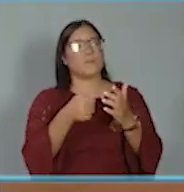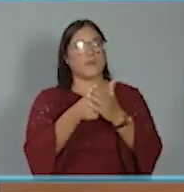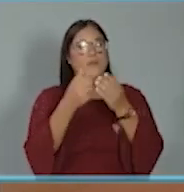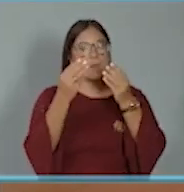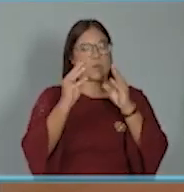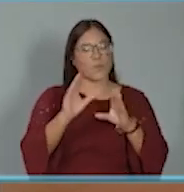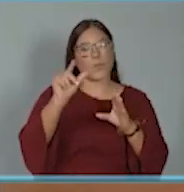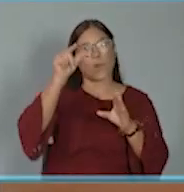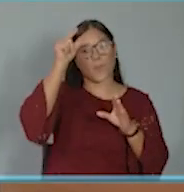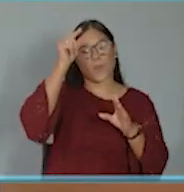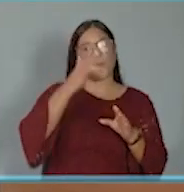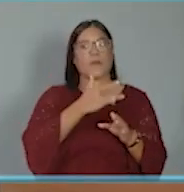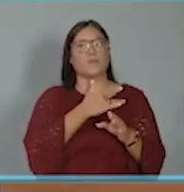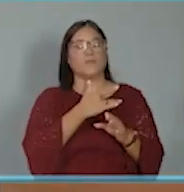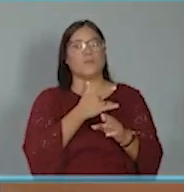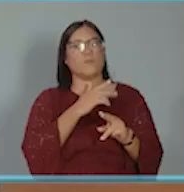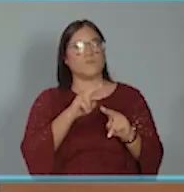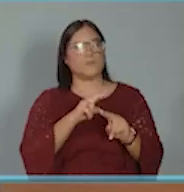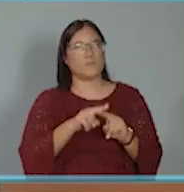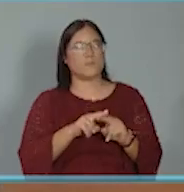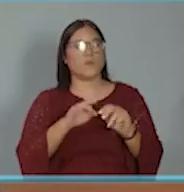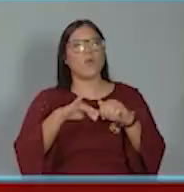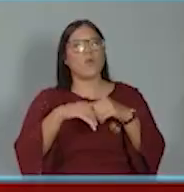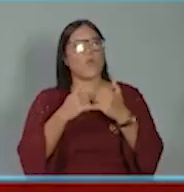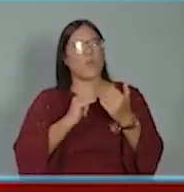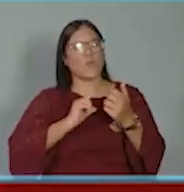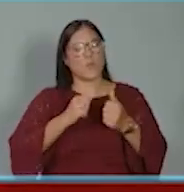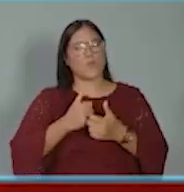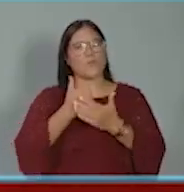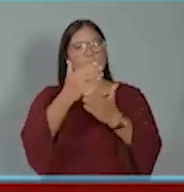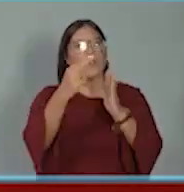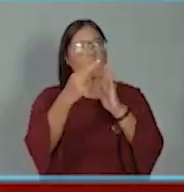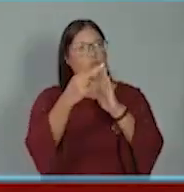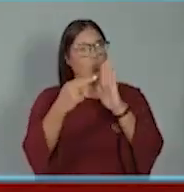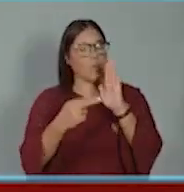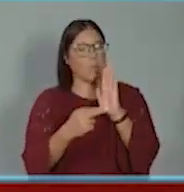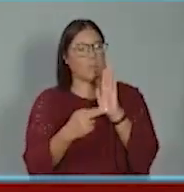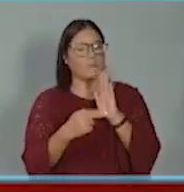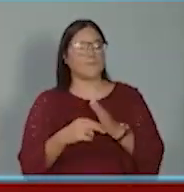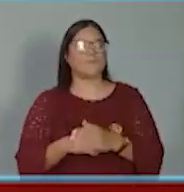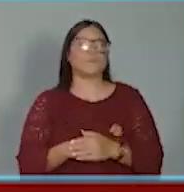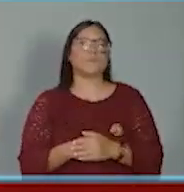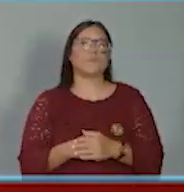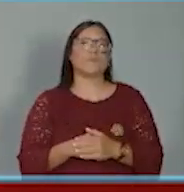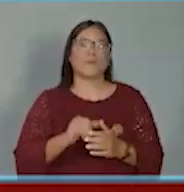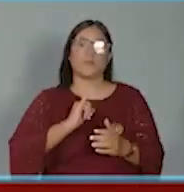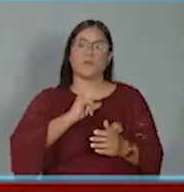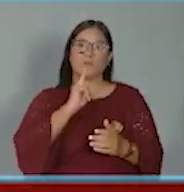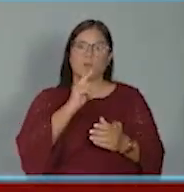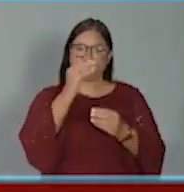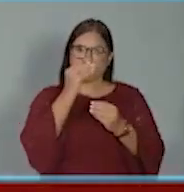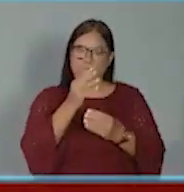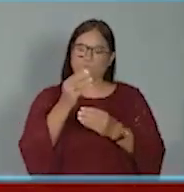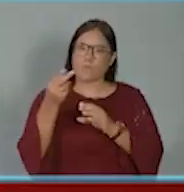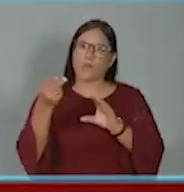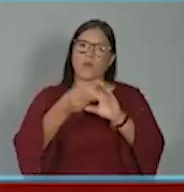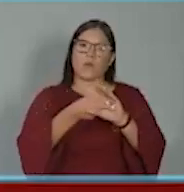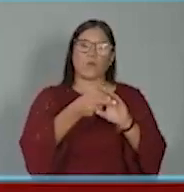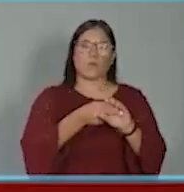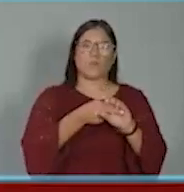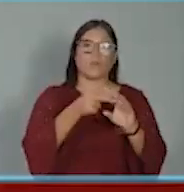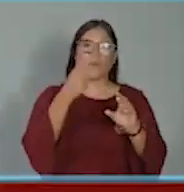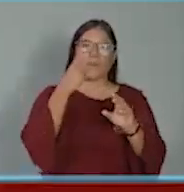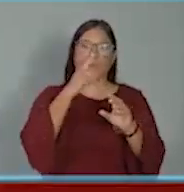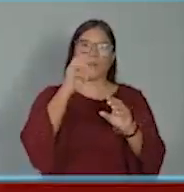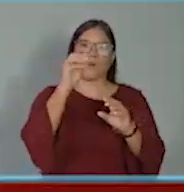administración pública en sentido general Cómo garantizamos primero con normativa y es muy importante garantizar la inclusión de la perspectiva